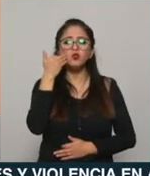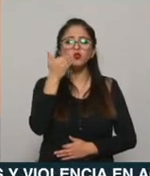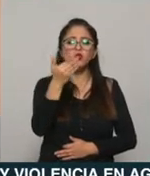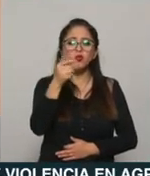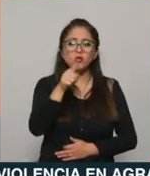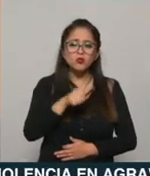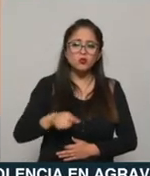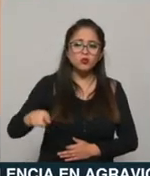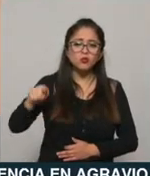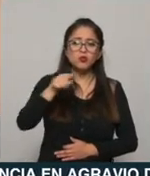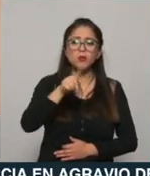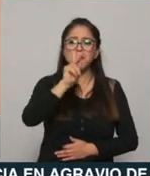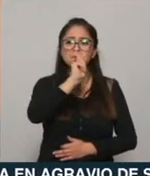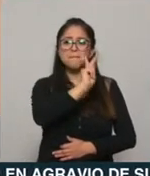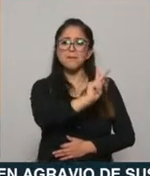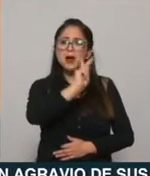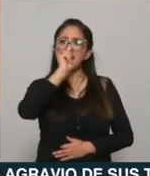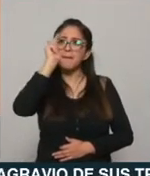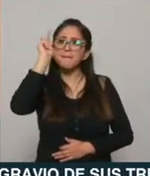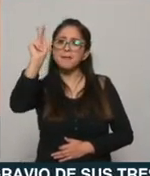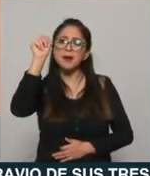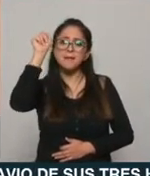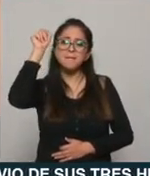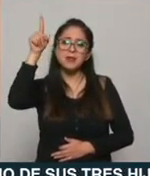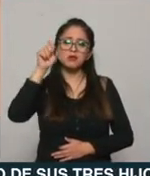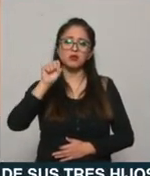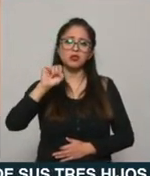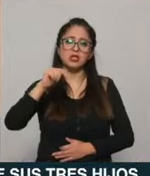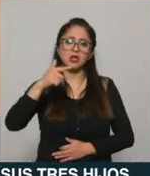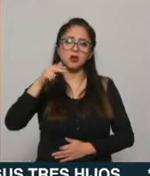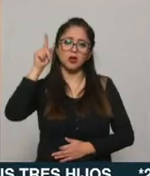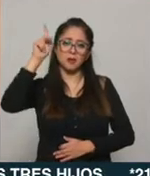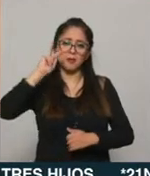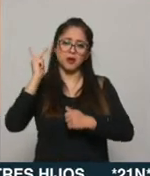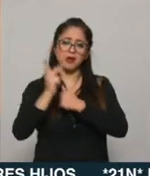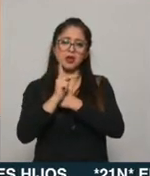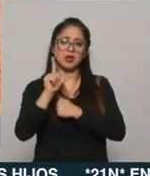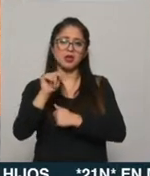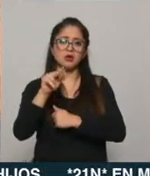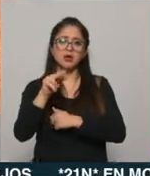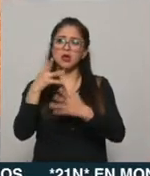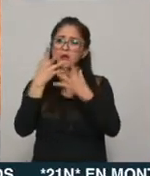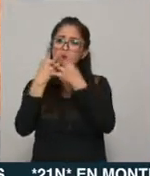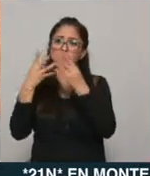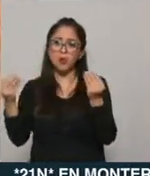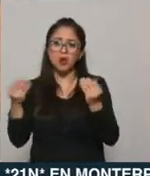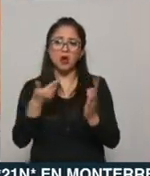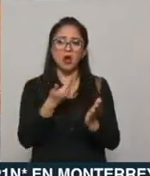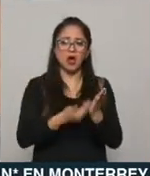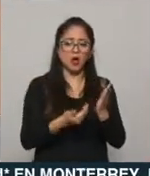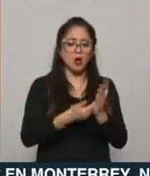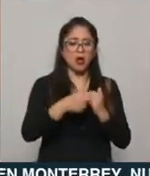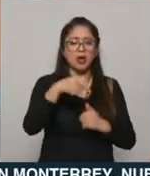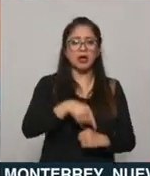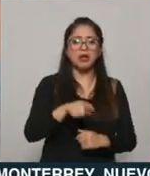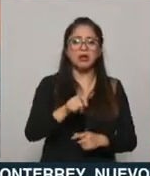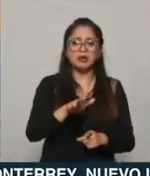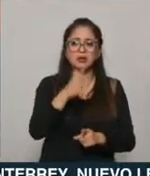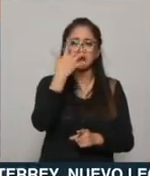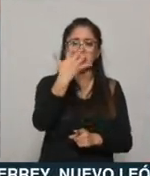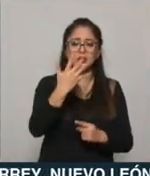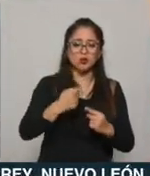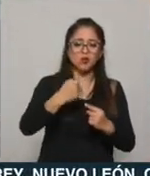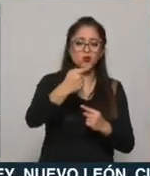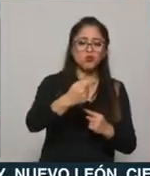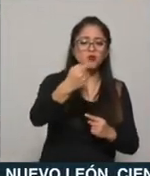donde se ven los parecidos de esa sinagoga de Lituania, que ya no existe, y la que tenemos a 5 cuadras del Zócalo como